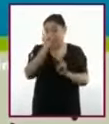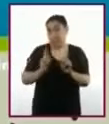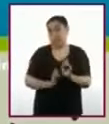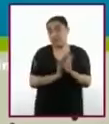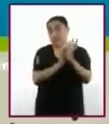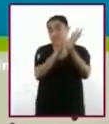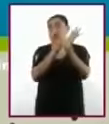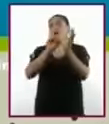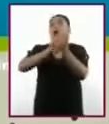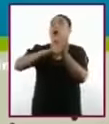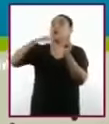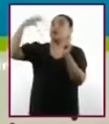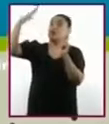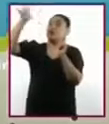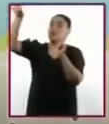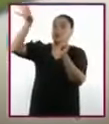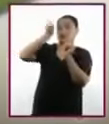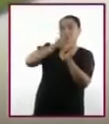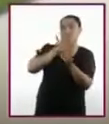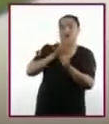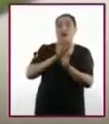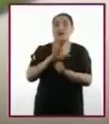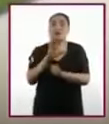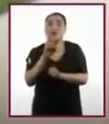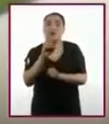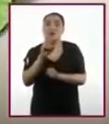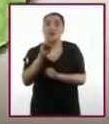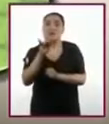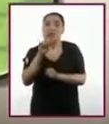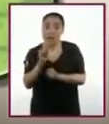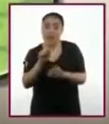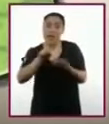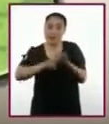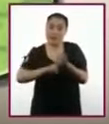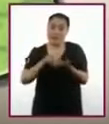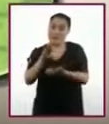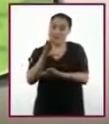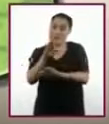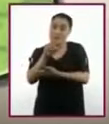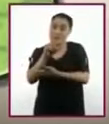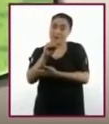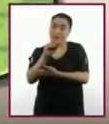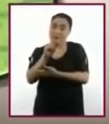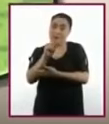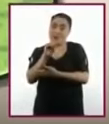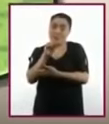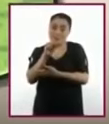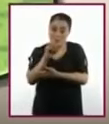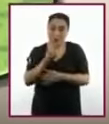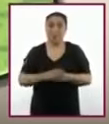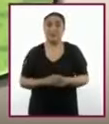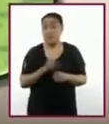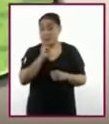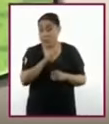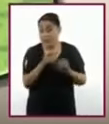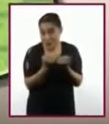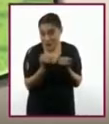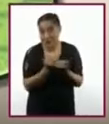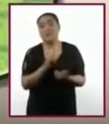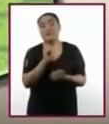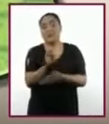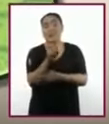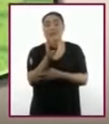luz del sol a través de la clorofila, un pigmento que se encuentra en los cloroplastos de las células de las hojas. Asimismo, el dióxido